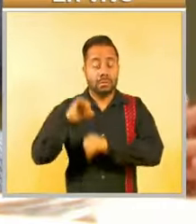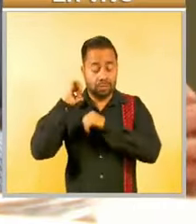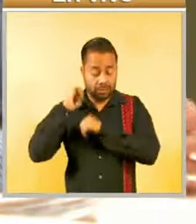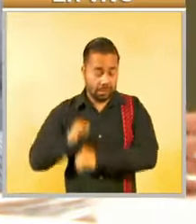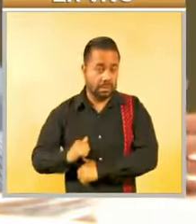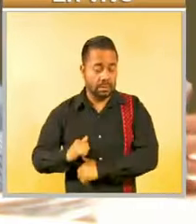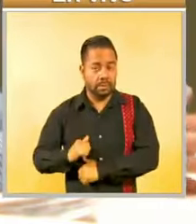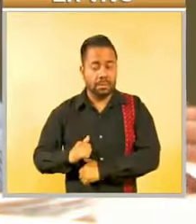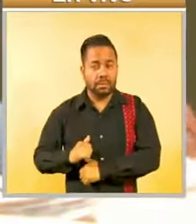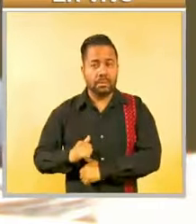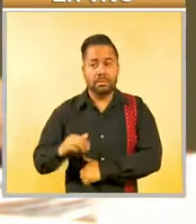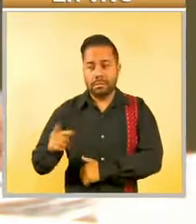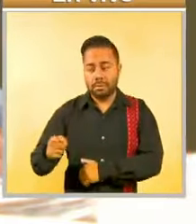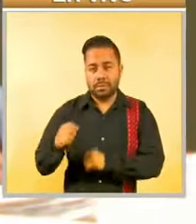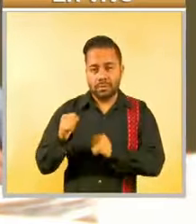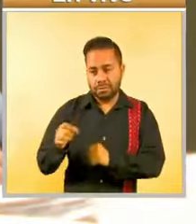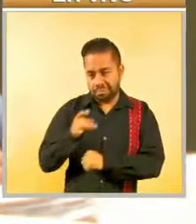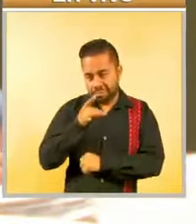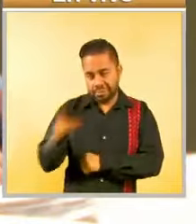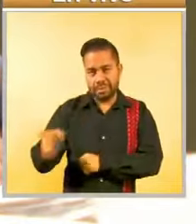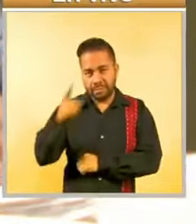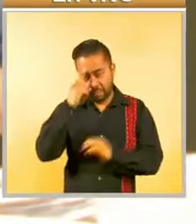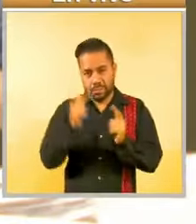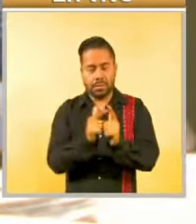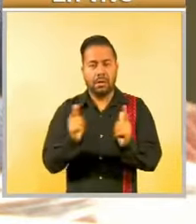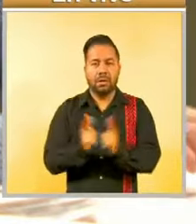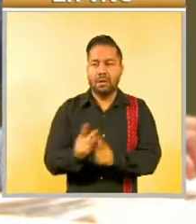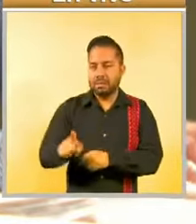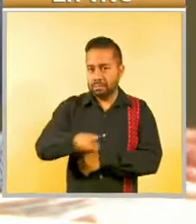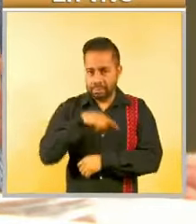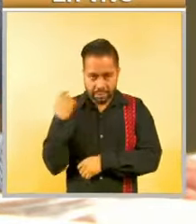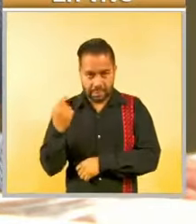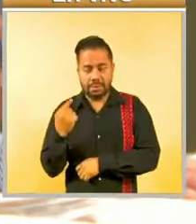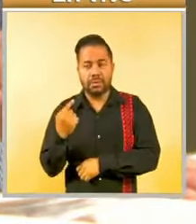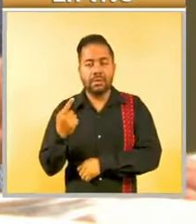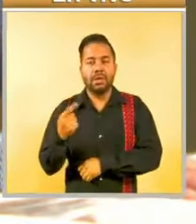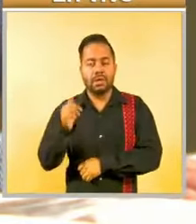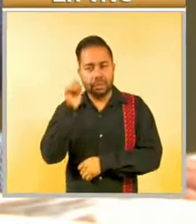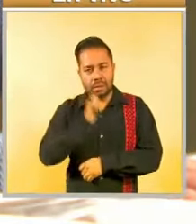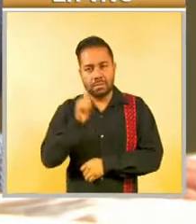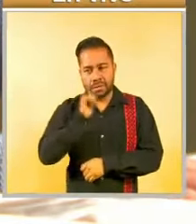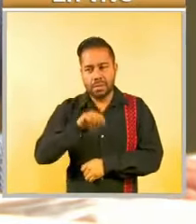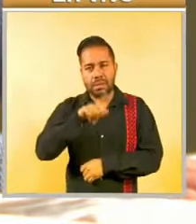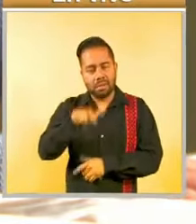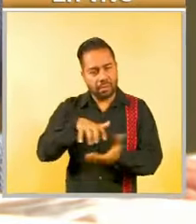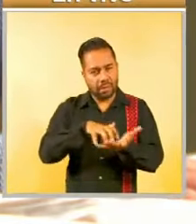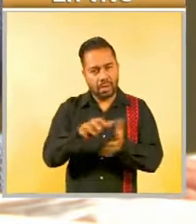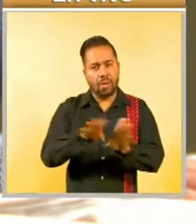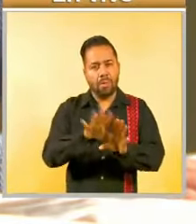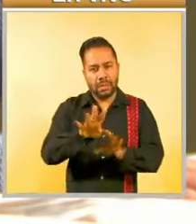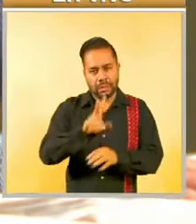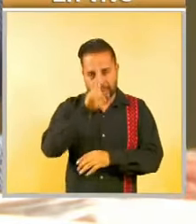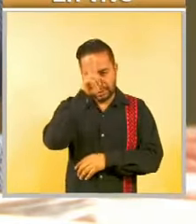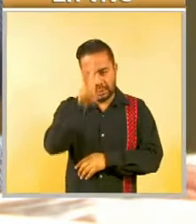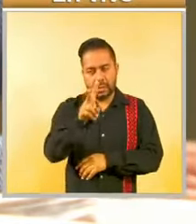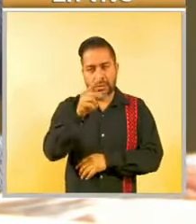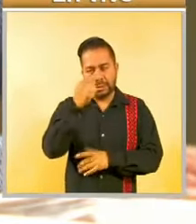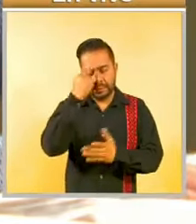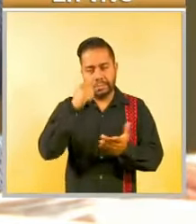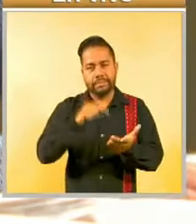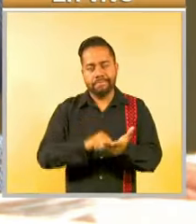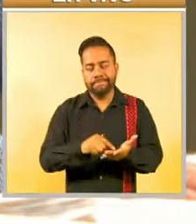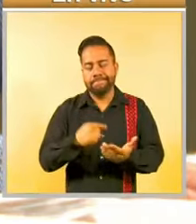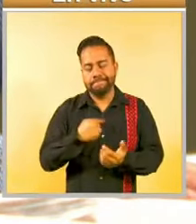autoridad golpea fuertemente lo que esa delincuencia organizada siempre hay una reacción de hechos Entonces yo creo